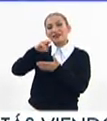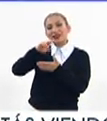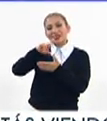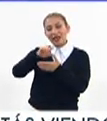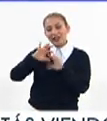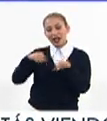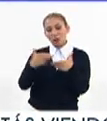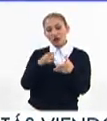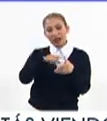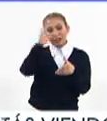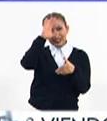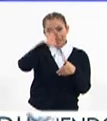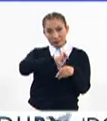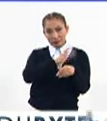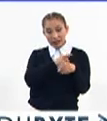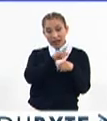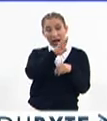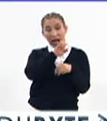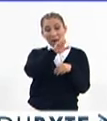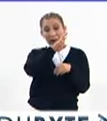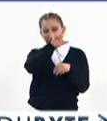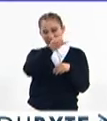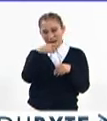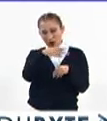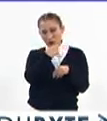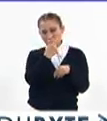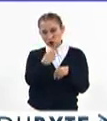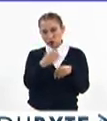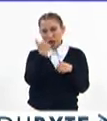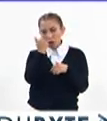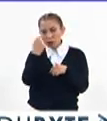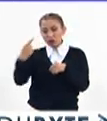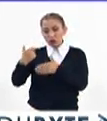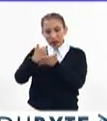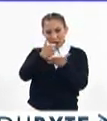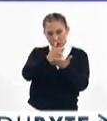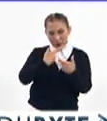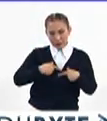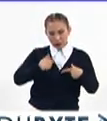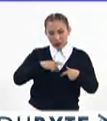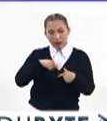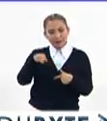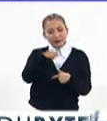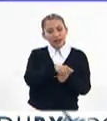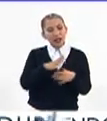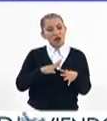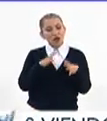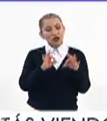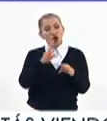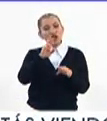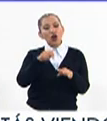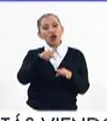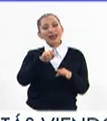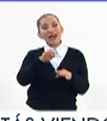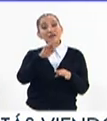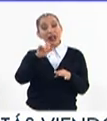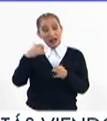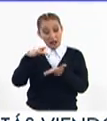la comunidad científica española. Cabrera, con sus alumnos y sus colaboradores, hizo que la Fundación